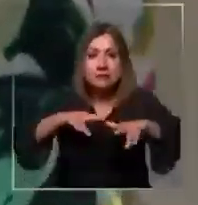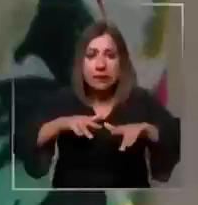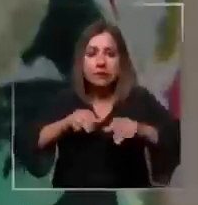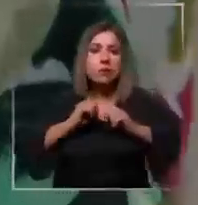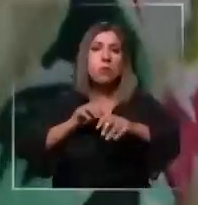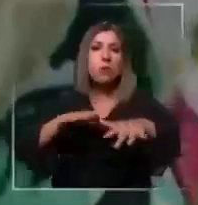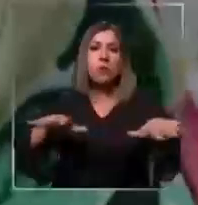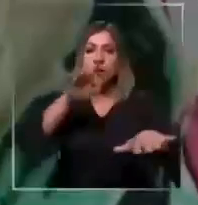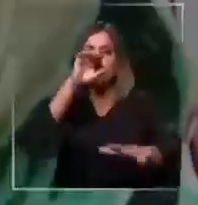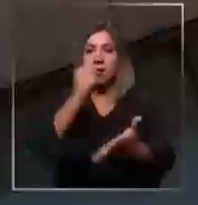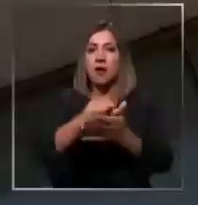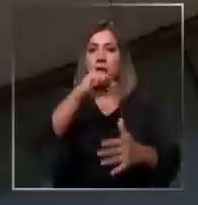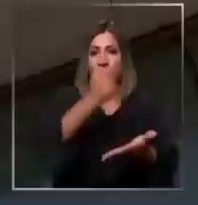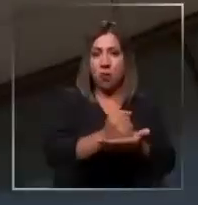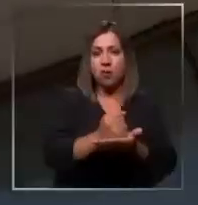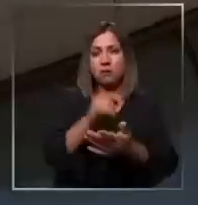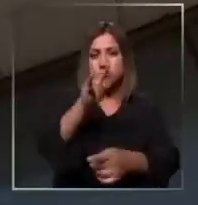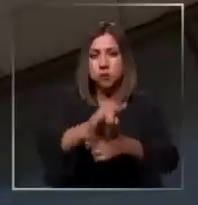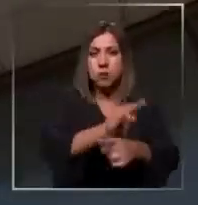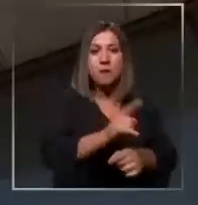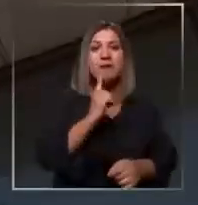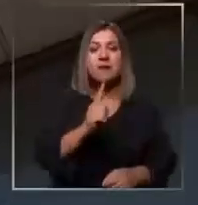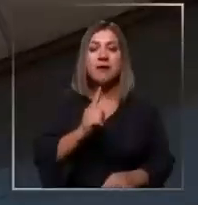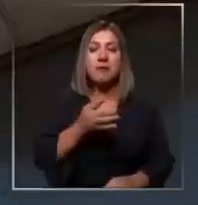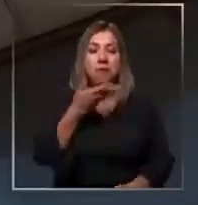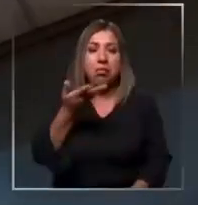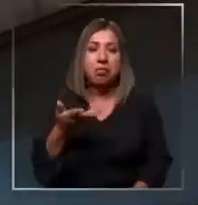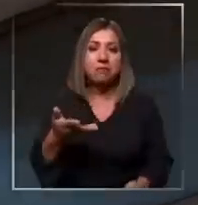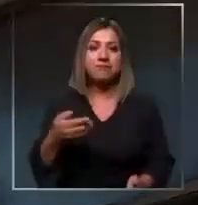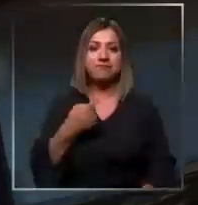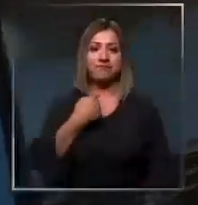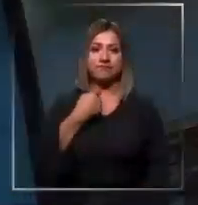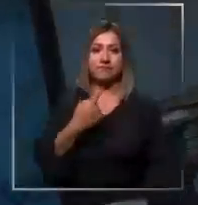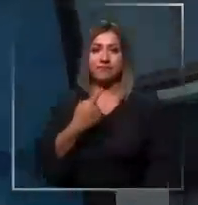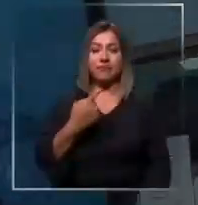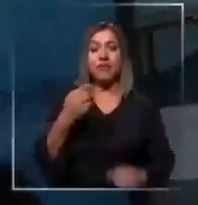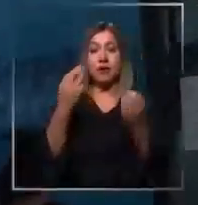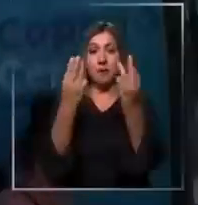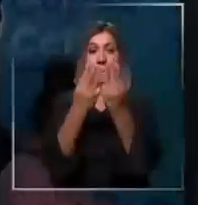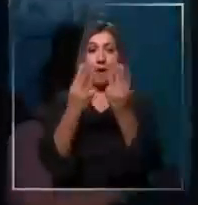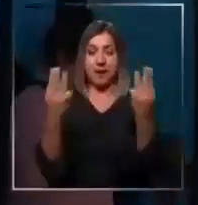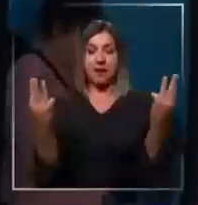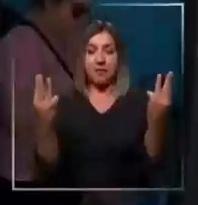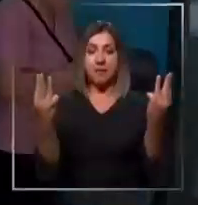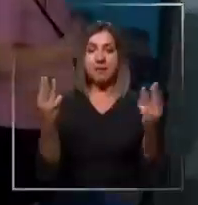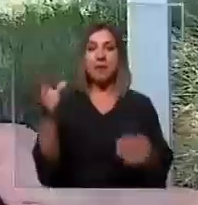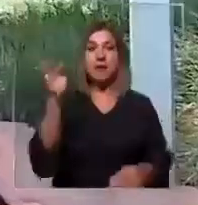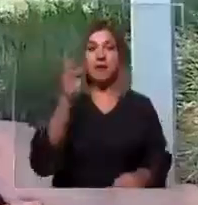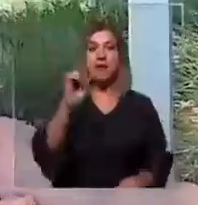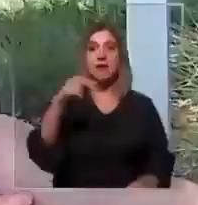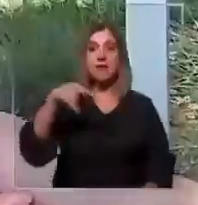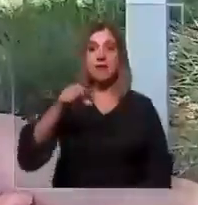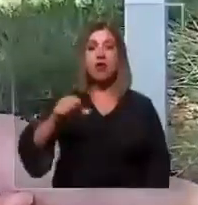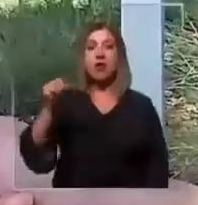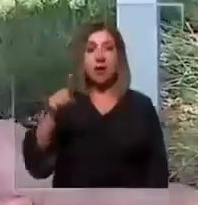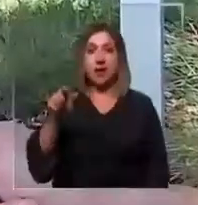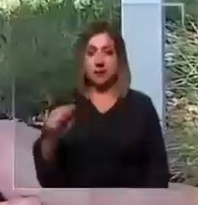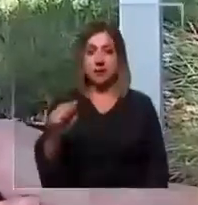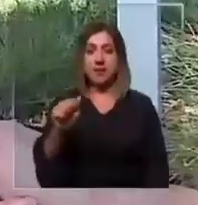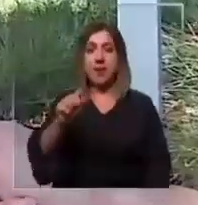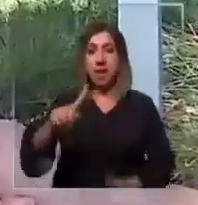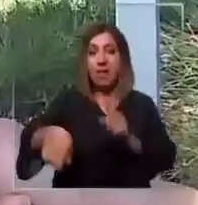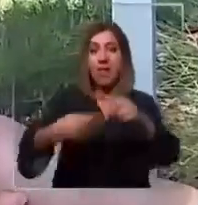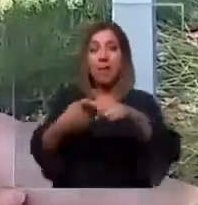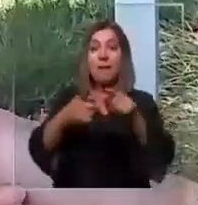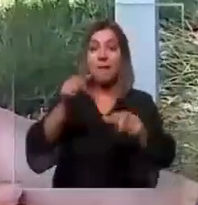plagada de delincuentes virtuales, que esperan que alguien caiga. Esta vez se trata de una página que aparenta ser de Fonasa. Como, y además